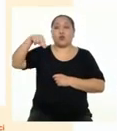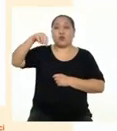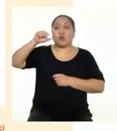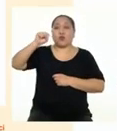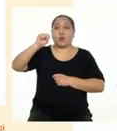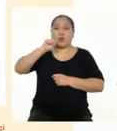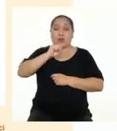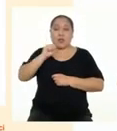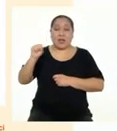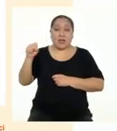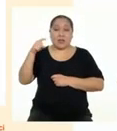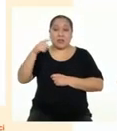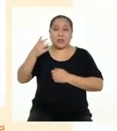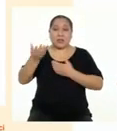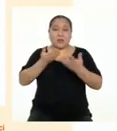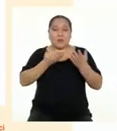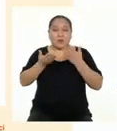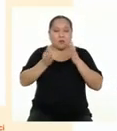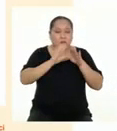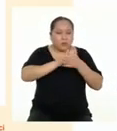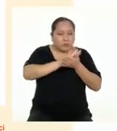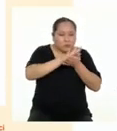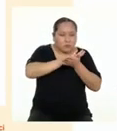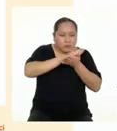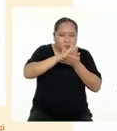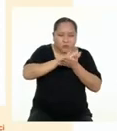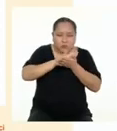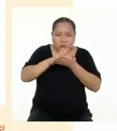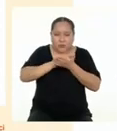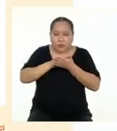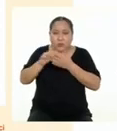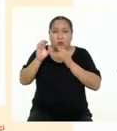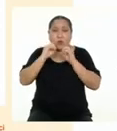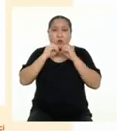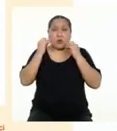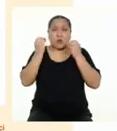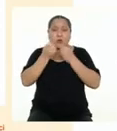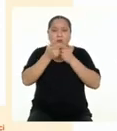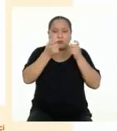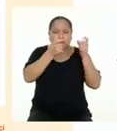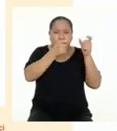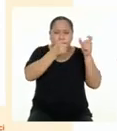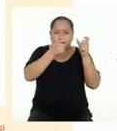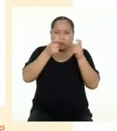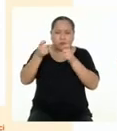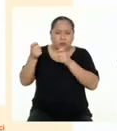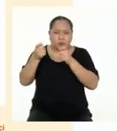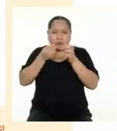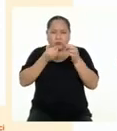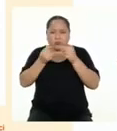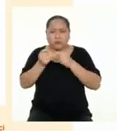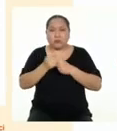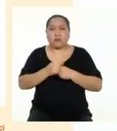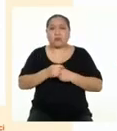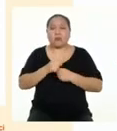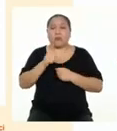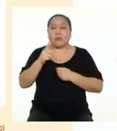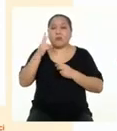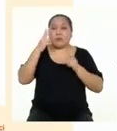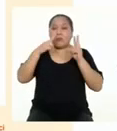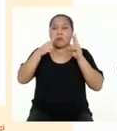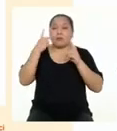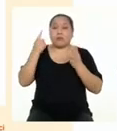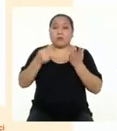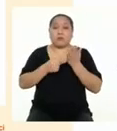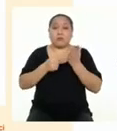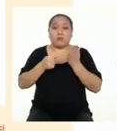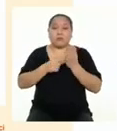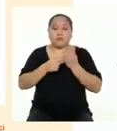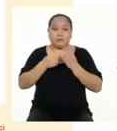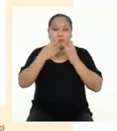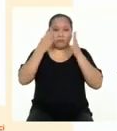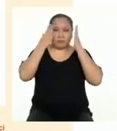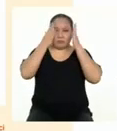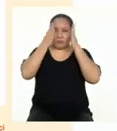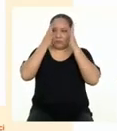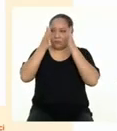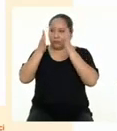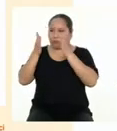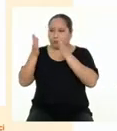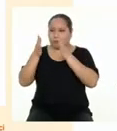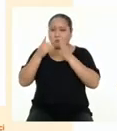de Servicios de Saneamiento, un organismo regulador que, actuando de manera técnica e